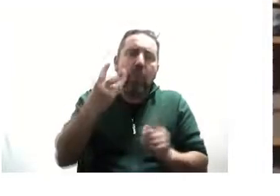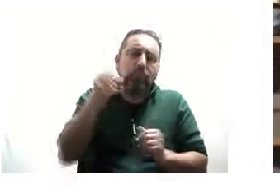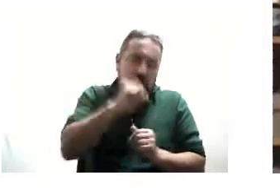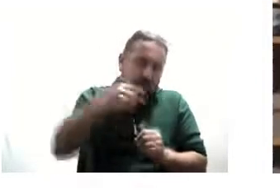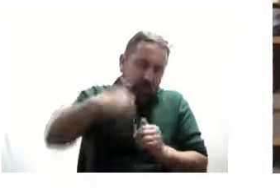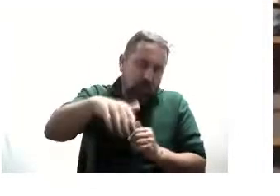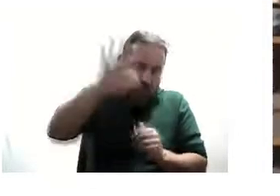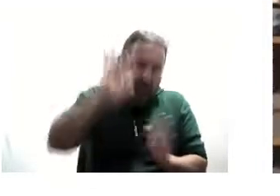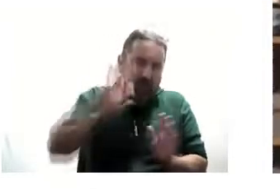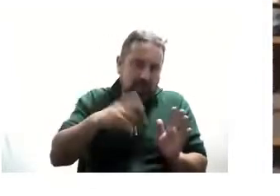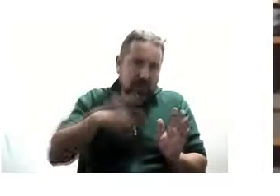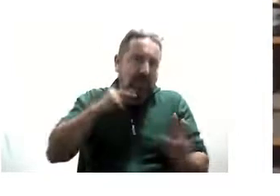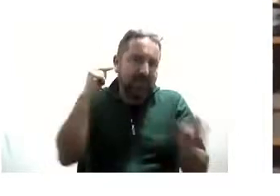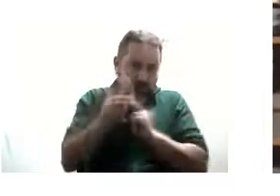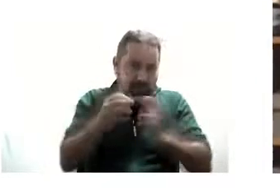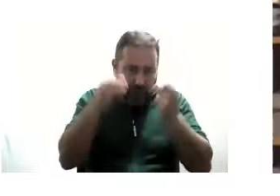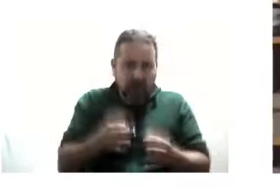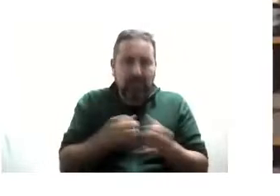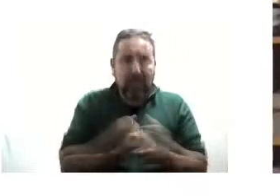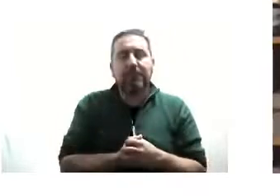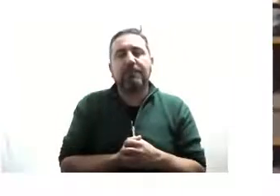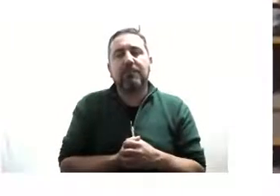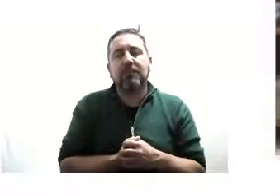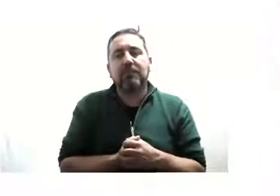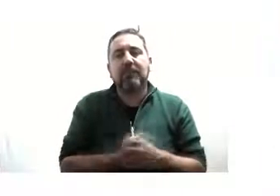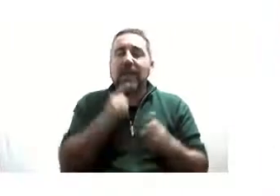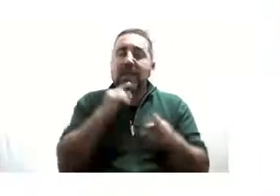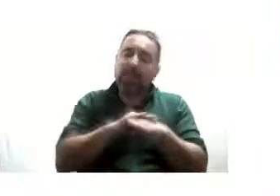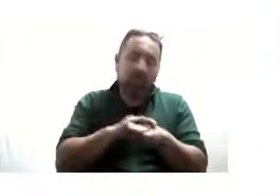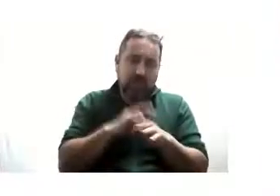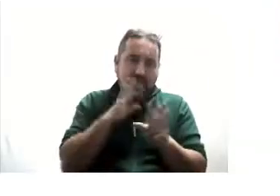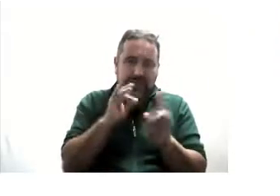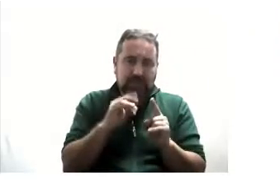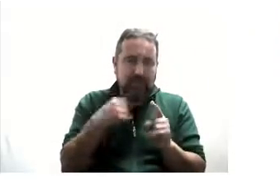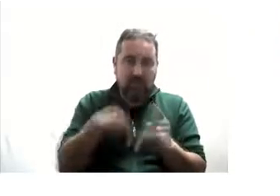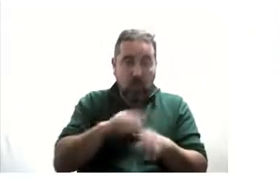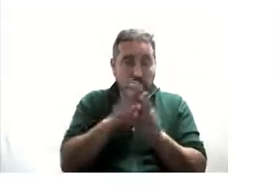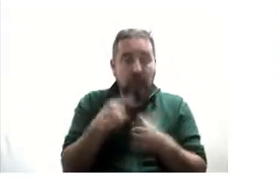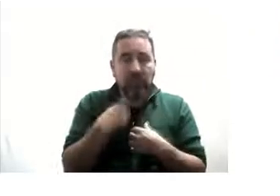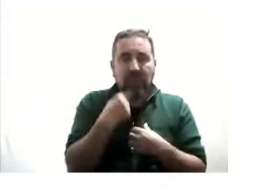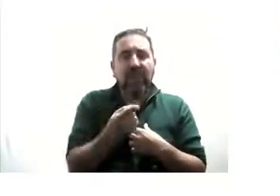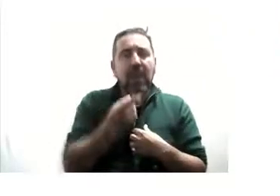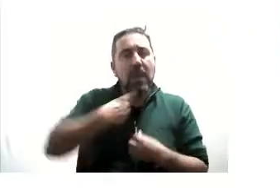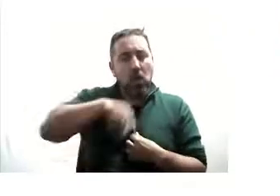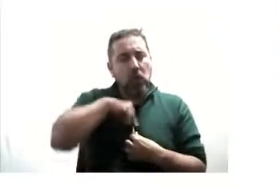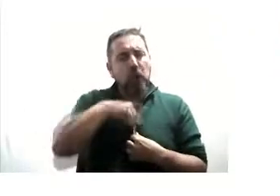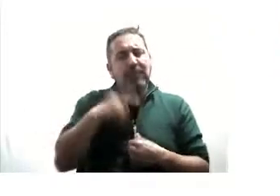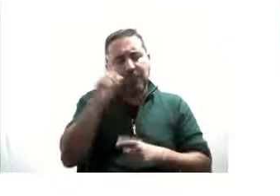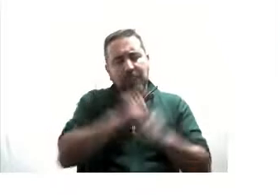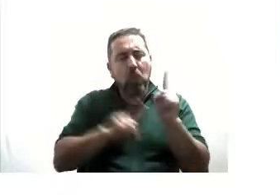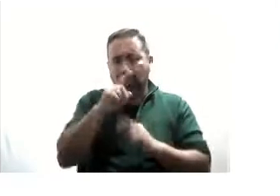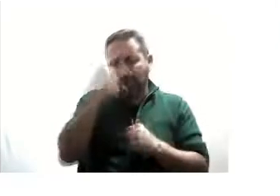delante para tener una respuesta concreta, ¿no? Sí, perdón, y la última esta que te decía yo, a nosotros nos preocupa